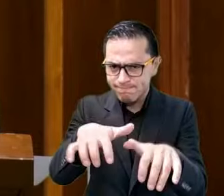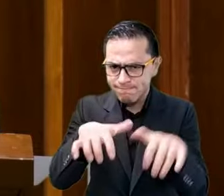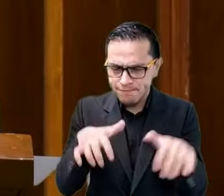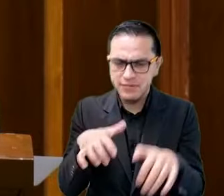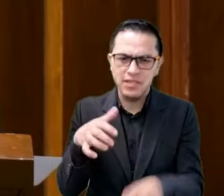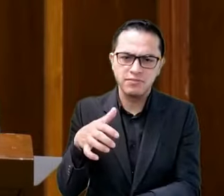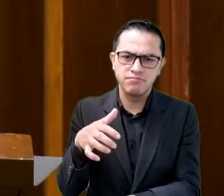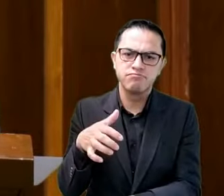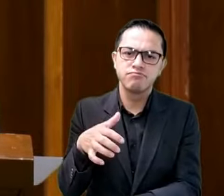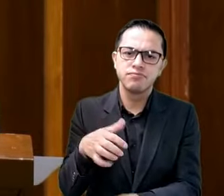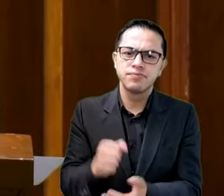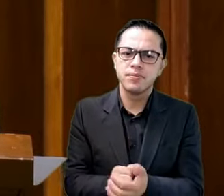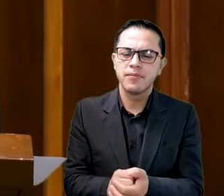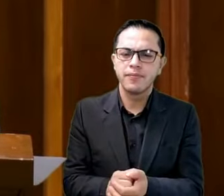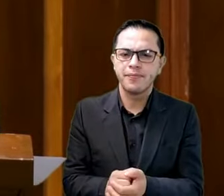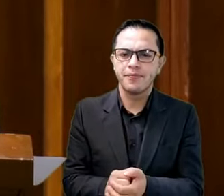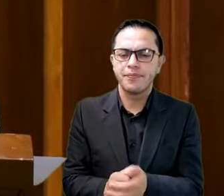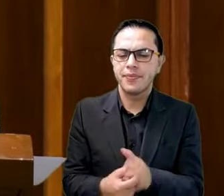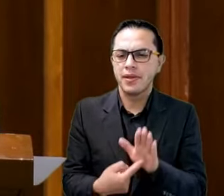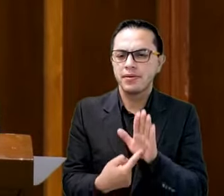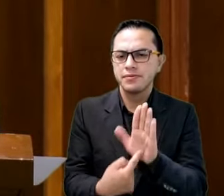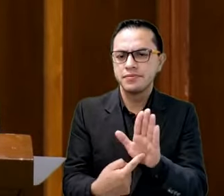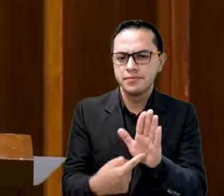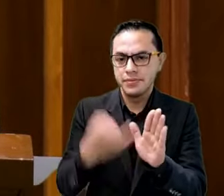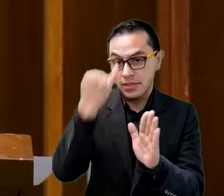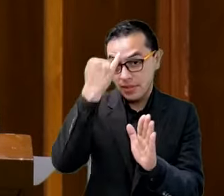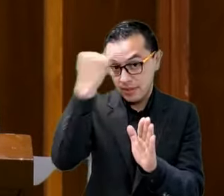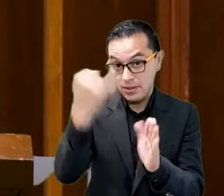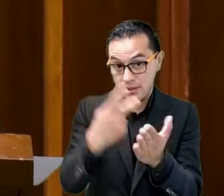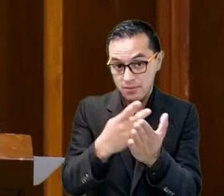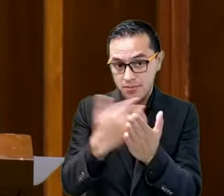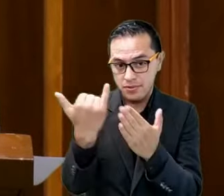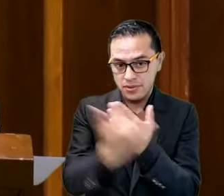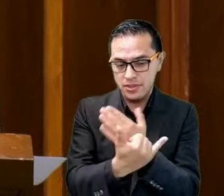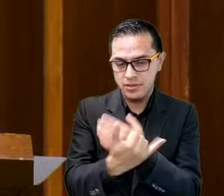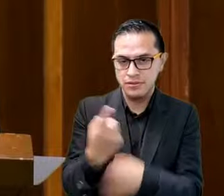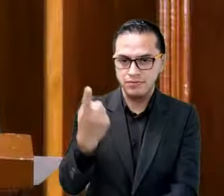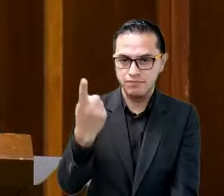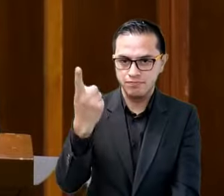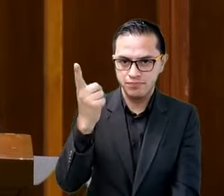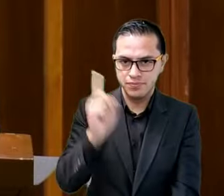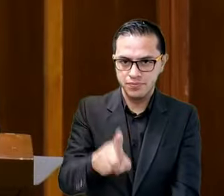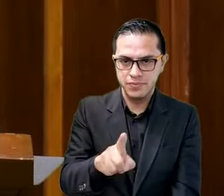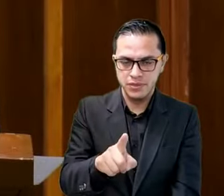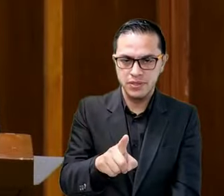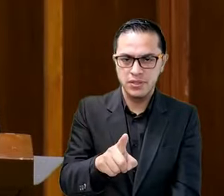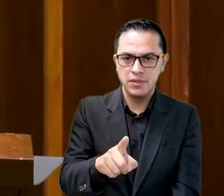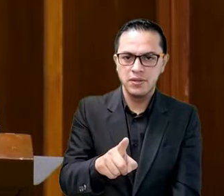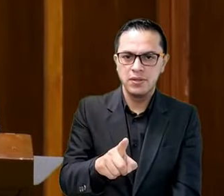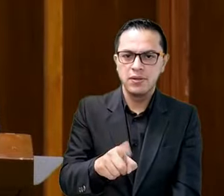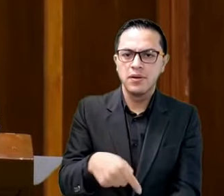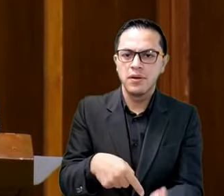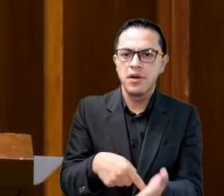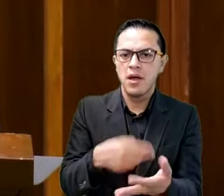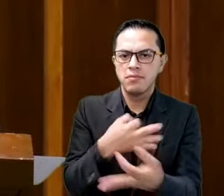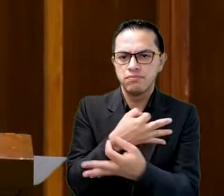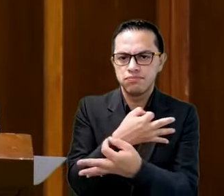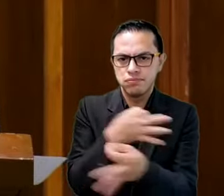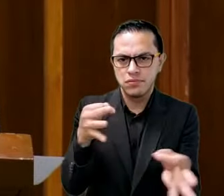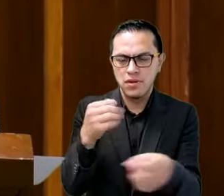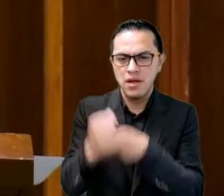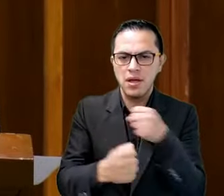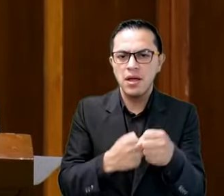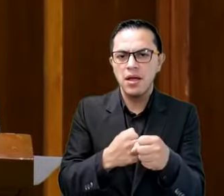asamblea la presente iniciativa de proyecto de decreto por por el que se declara